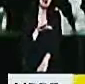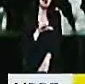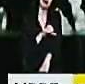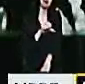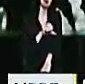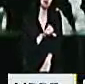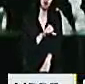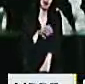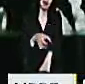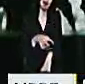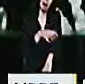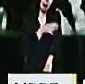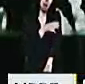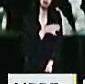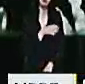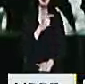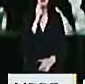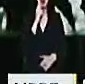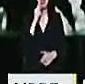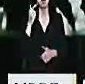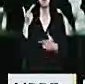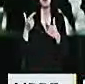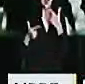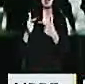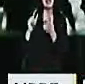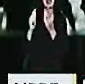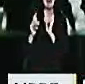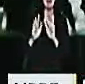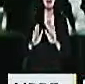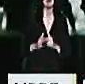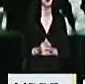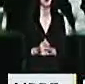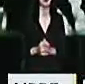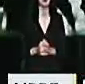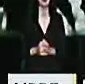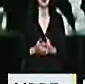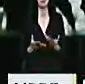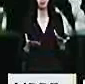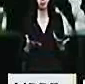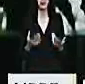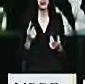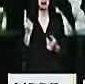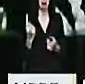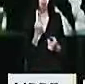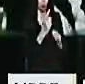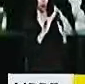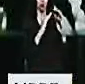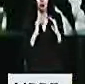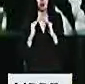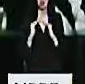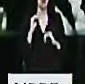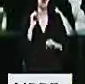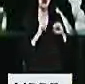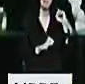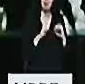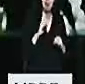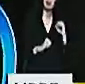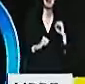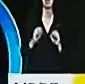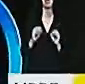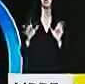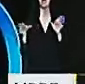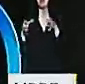que cosas pasen, que políticas cambien. Y creo sinceramente que hay mucho que cada uno puede hacer en casa, ¿no? A nivel empresa, a nivel organización,